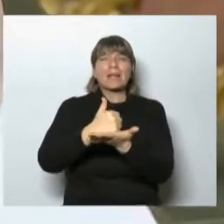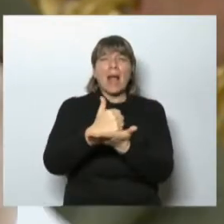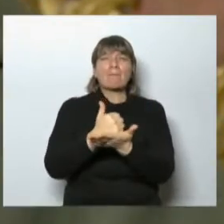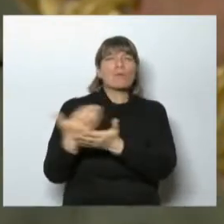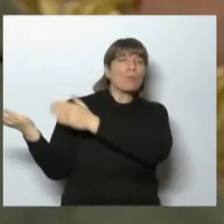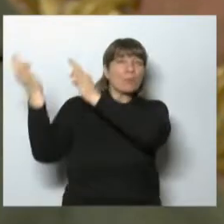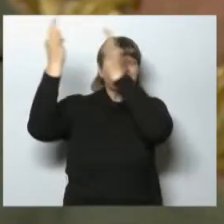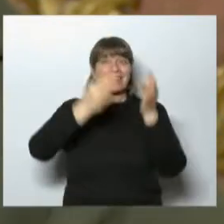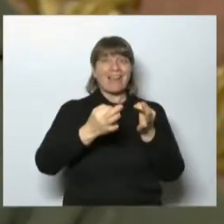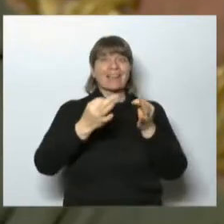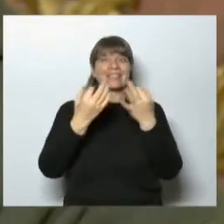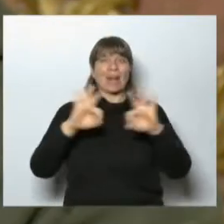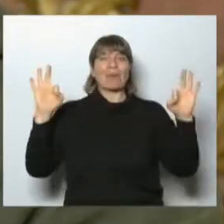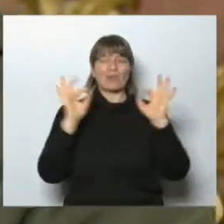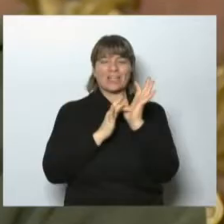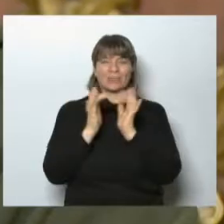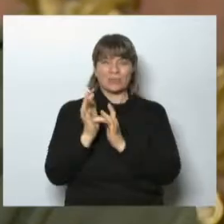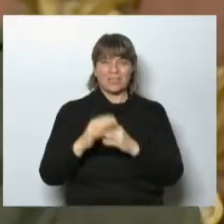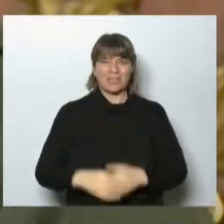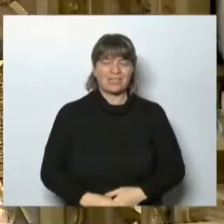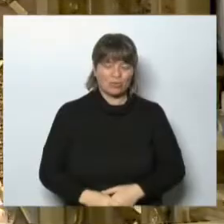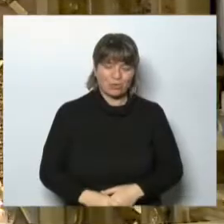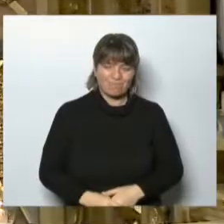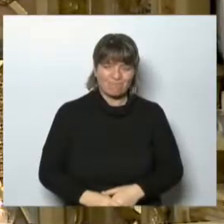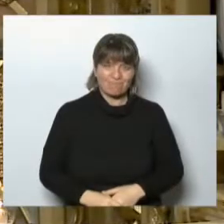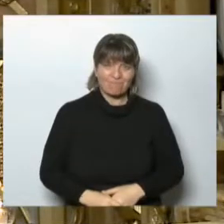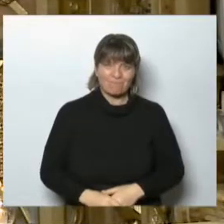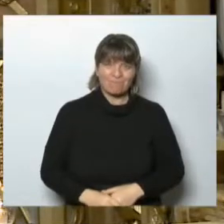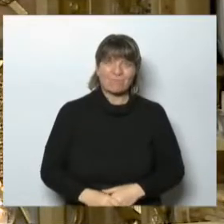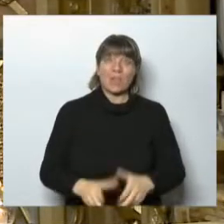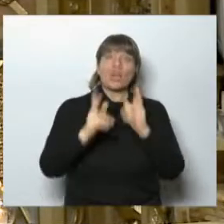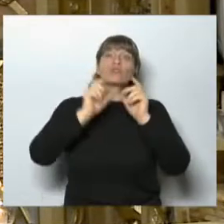venida de nuestro Salvador Jesucristo.